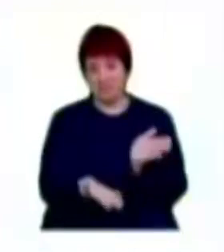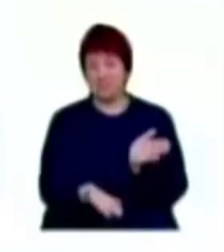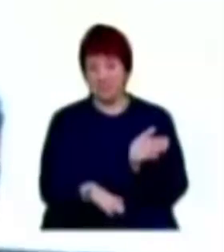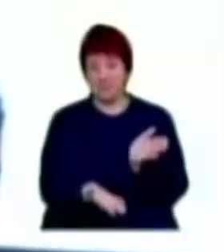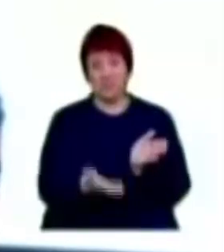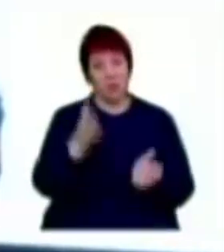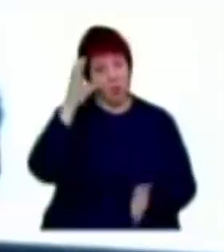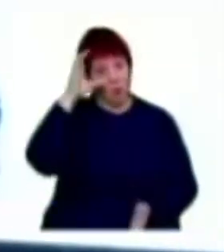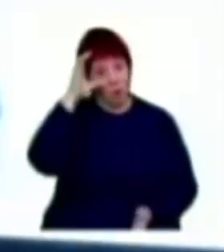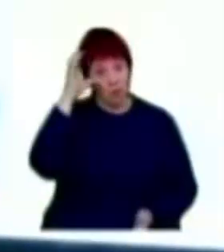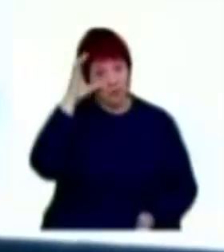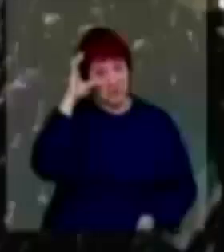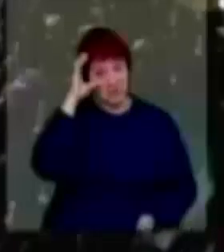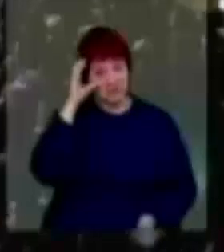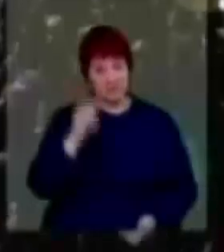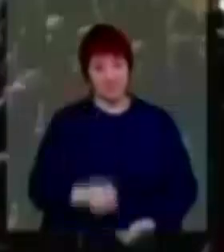Carolina